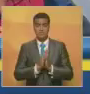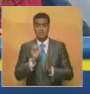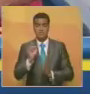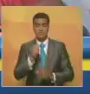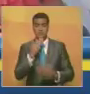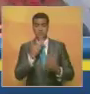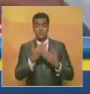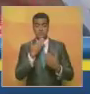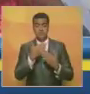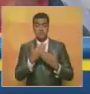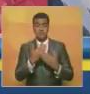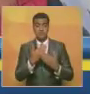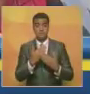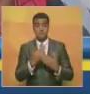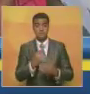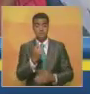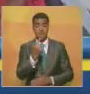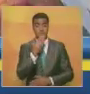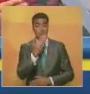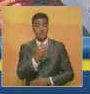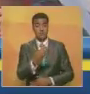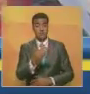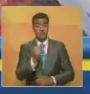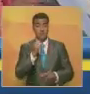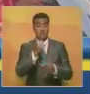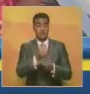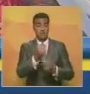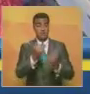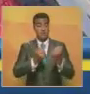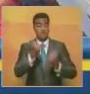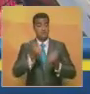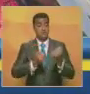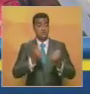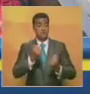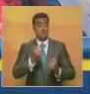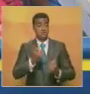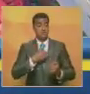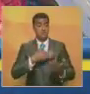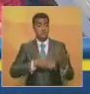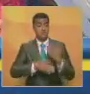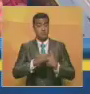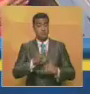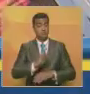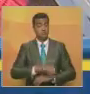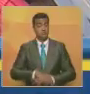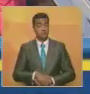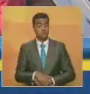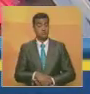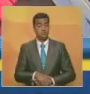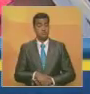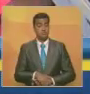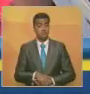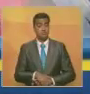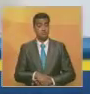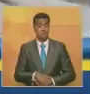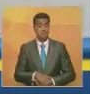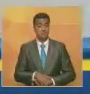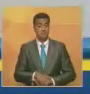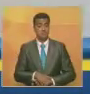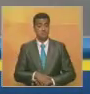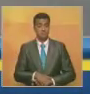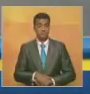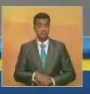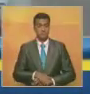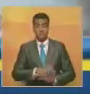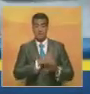Gracias. Acuérdense que lo primero que va a recibir usted es el impacto del parabrisas y pueden salir, depende del choque, pueden salir hasta por el parabrisas. El